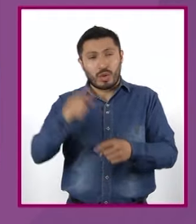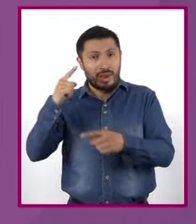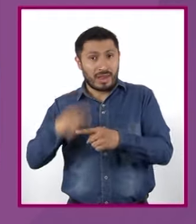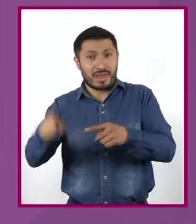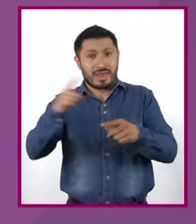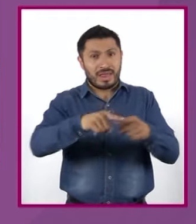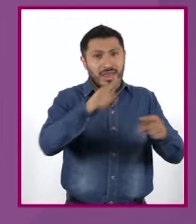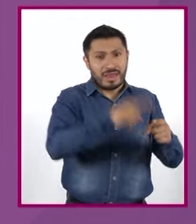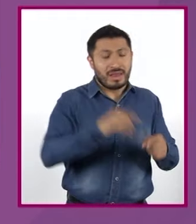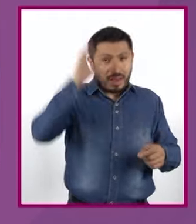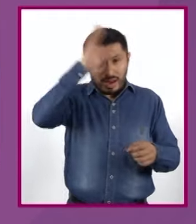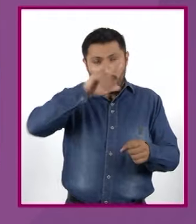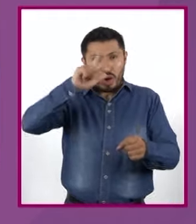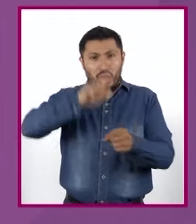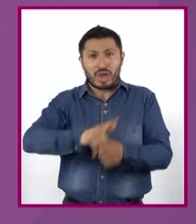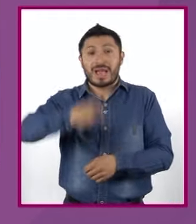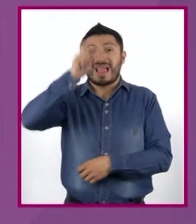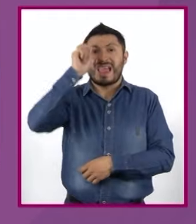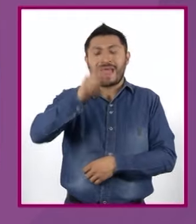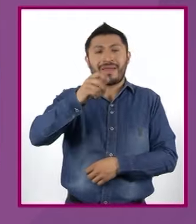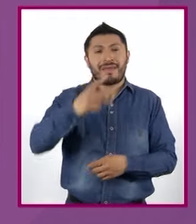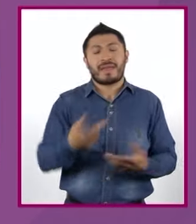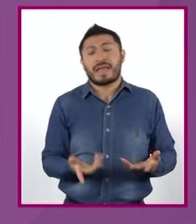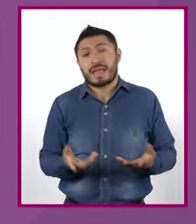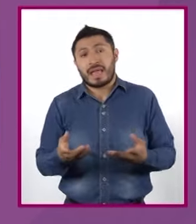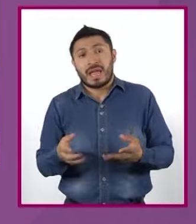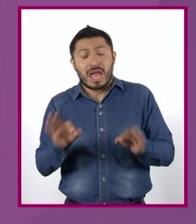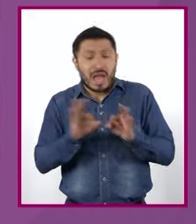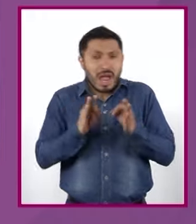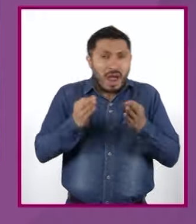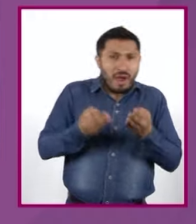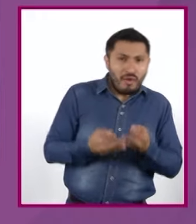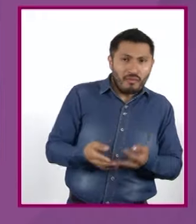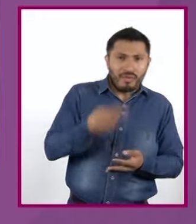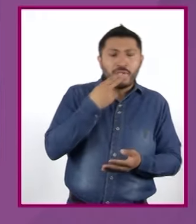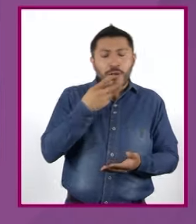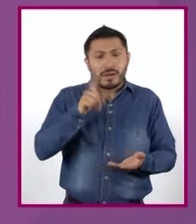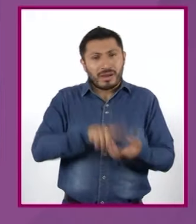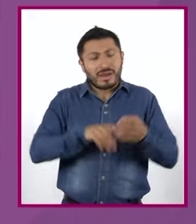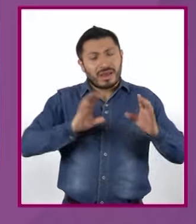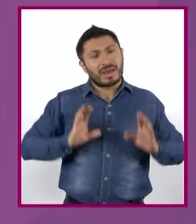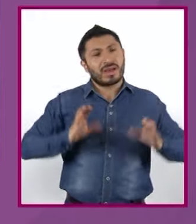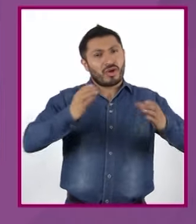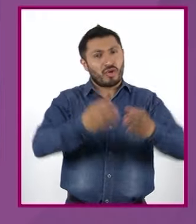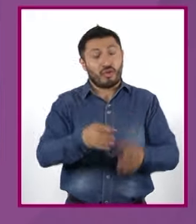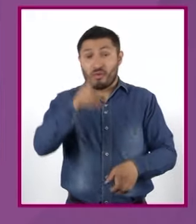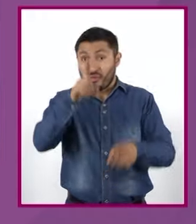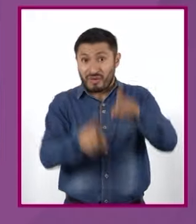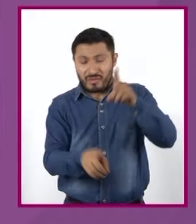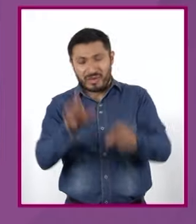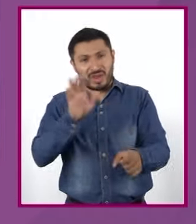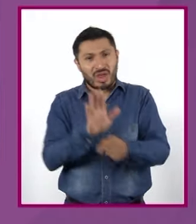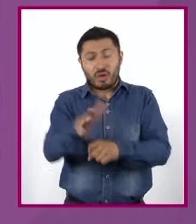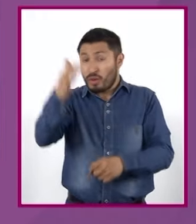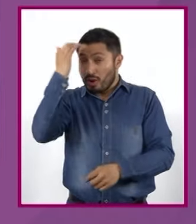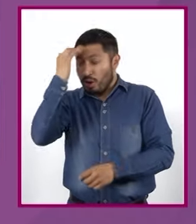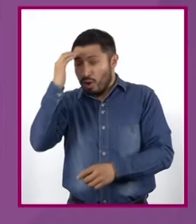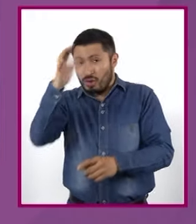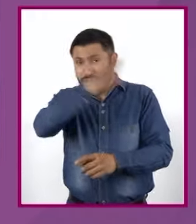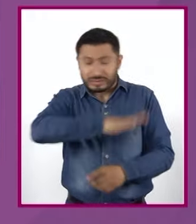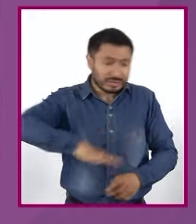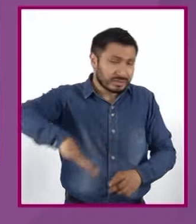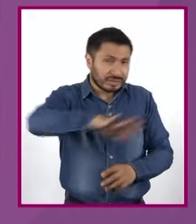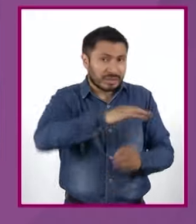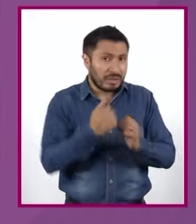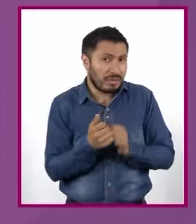diversidad cultural se refieren a las pautas de actuación de una comunidad que involucra los conocimientos de una